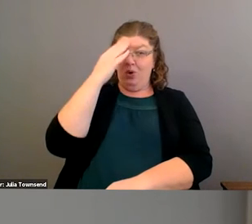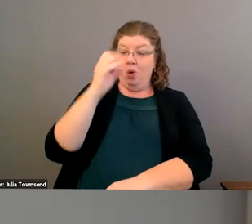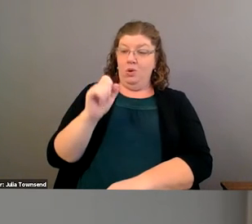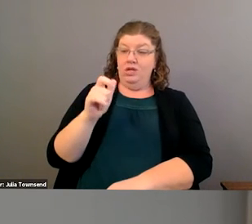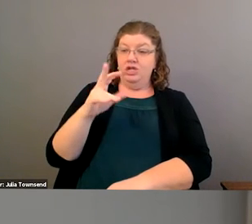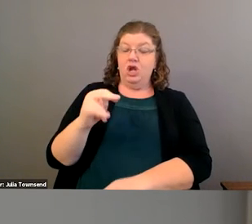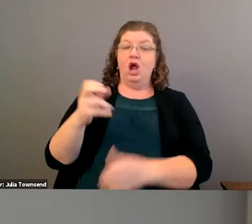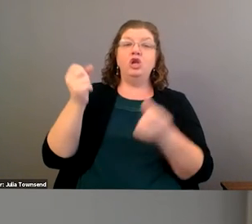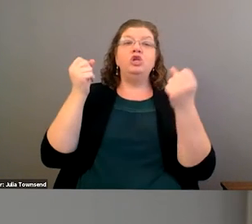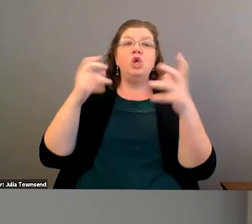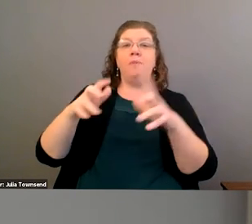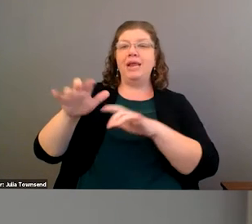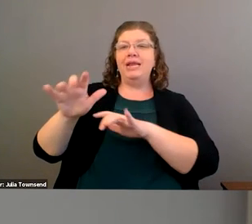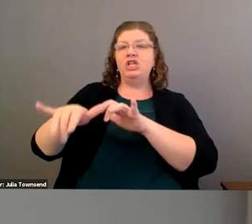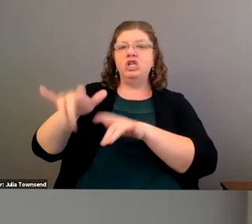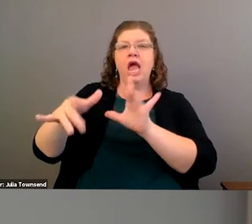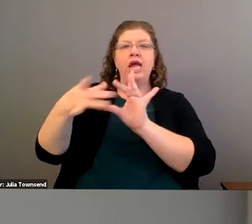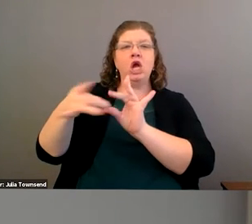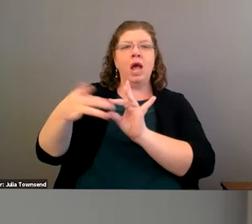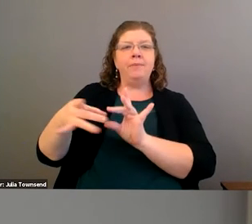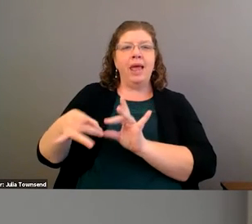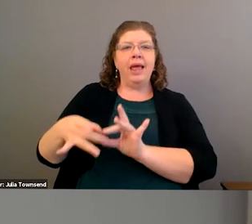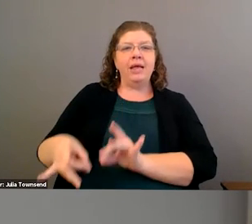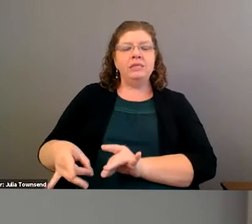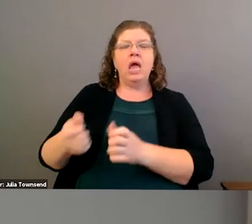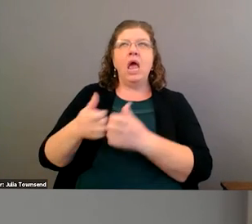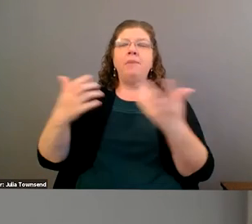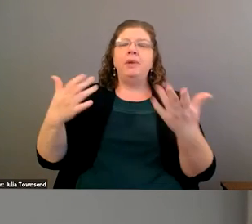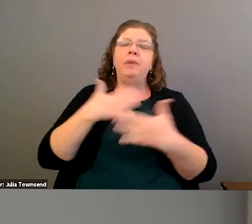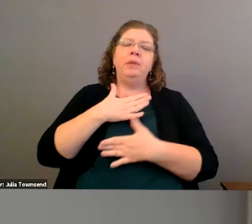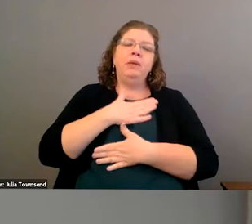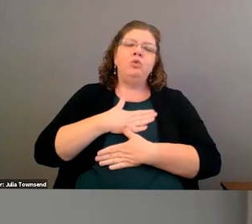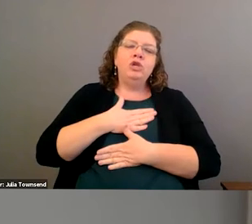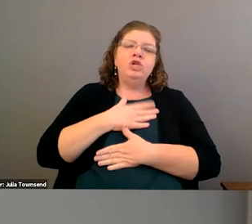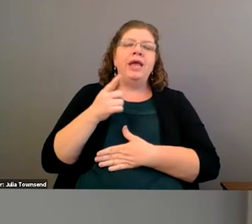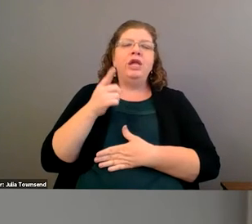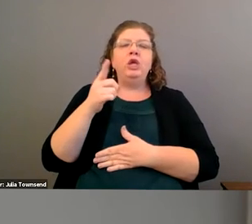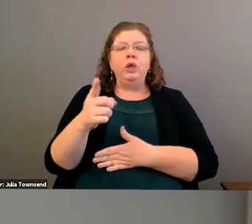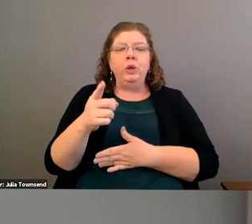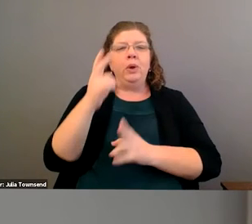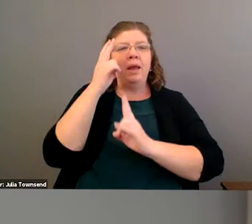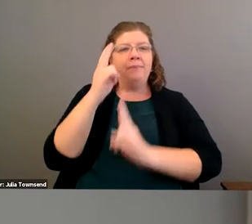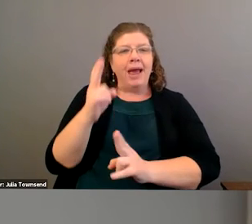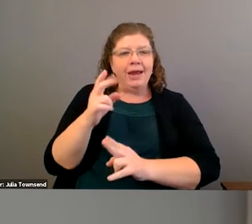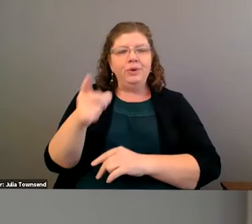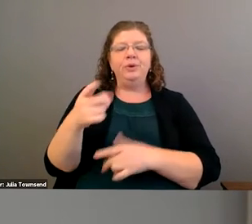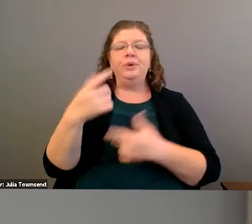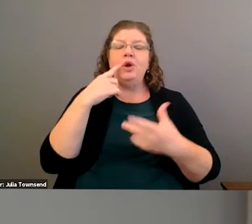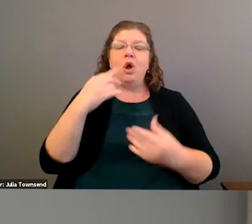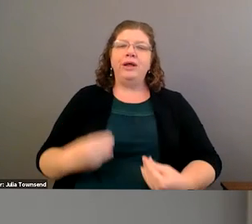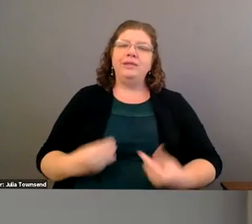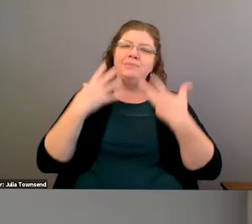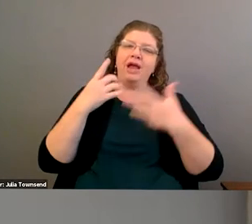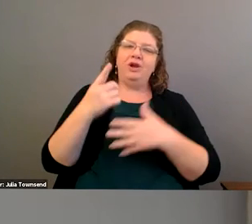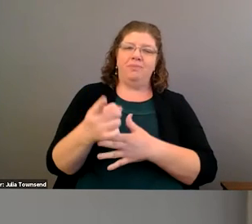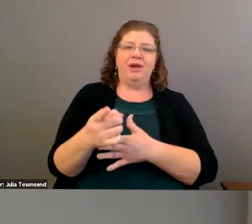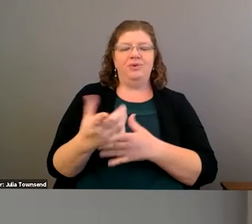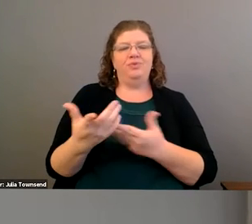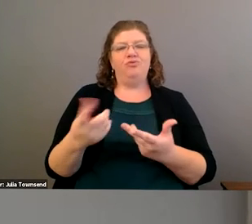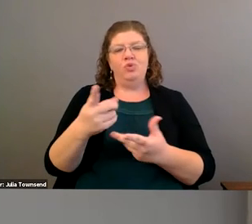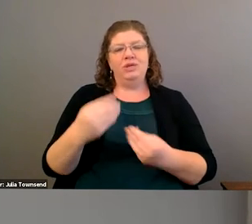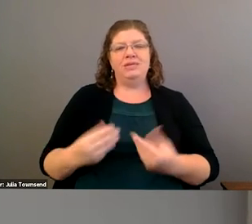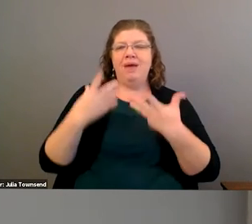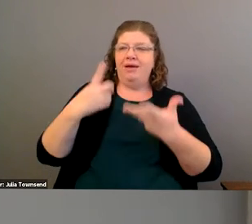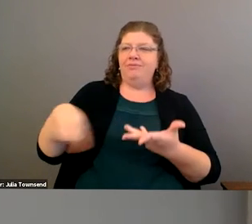Sean, había tantos comentarios en el chat de lo mucho que la gente te quiere y te admira y que tú les